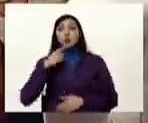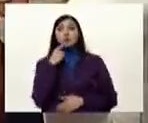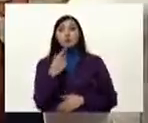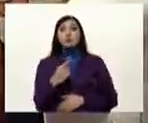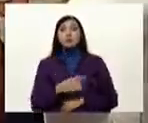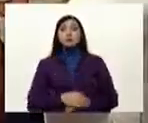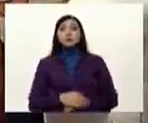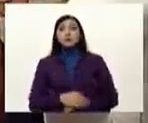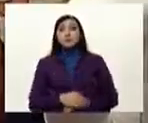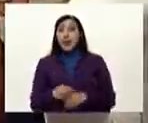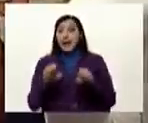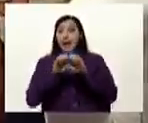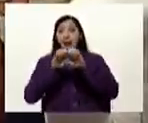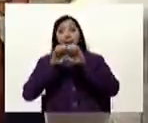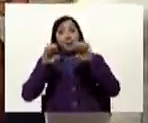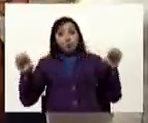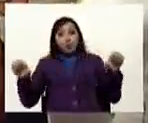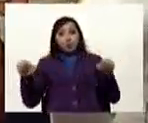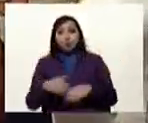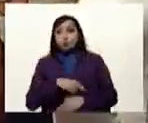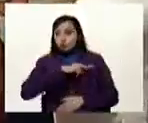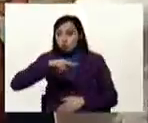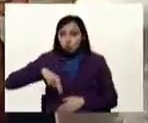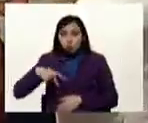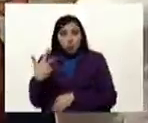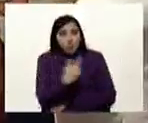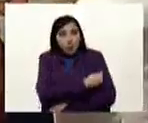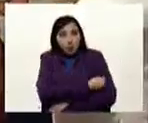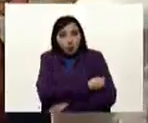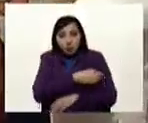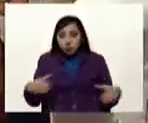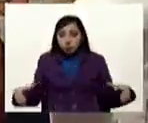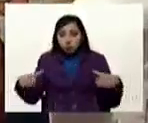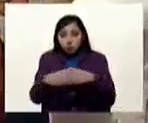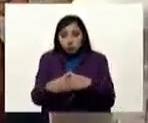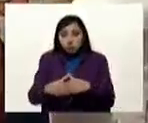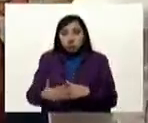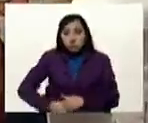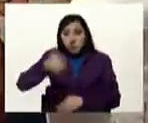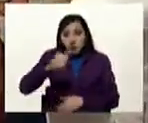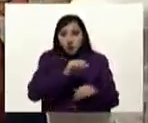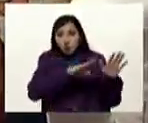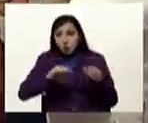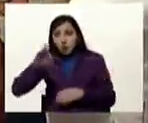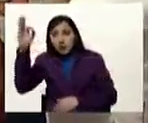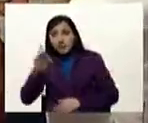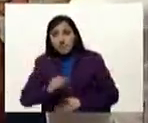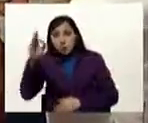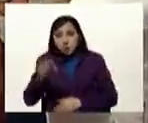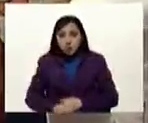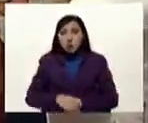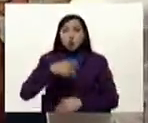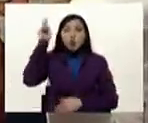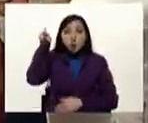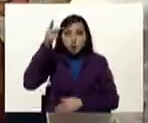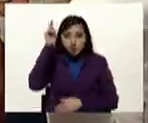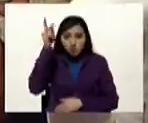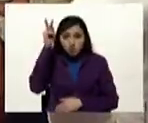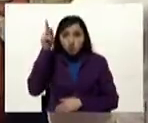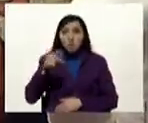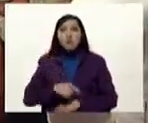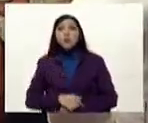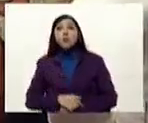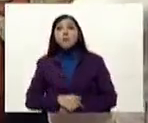en el ámbito de educación hemos vacunado a más del 90%, presidente, de los maestros y maestras